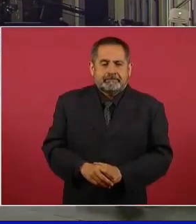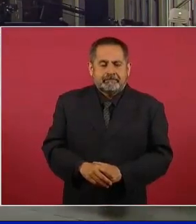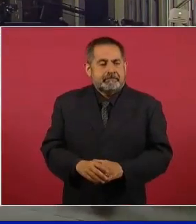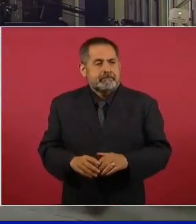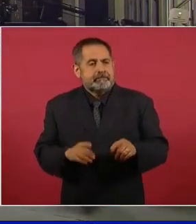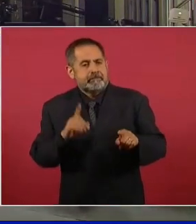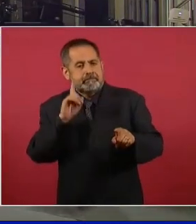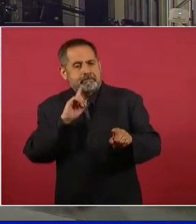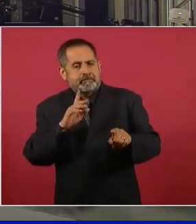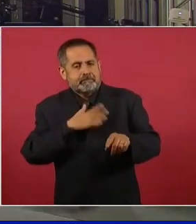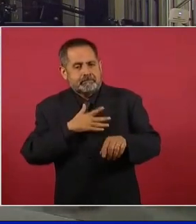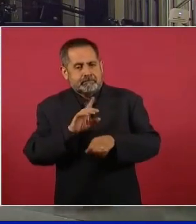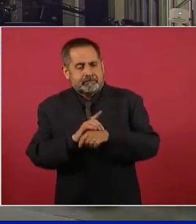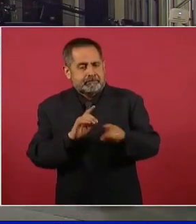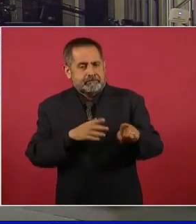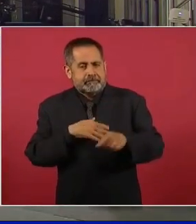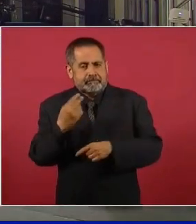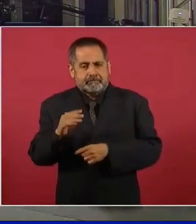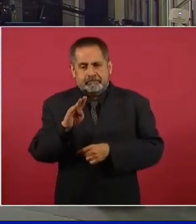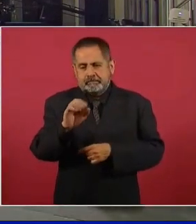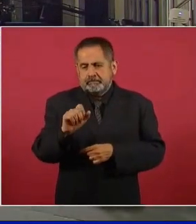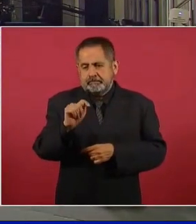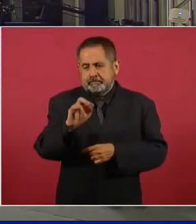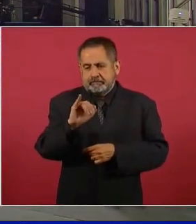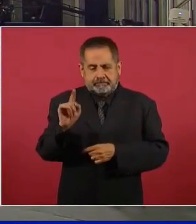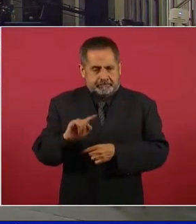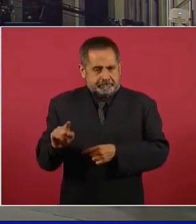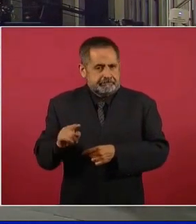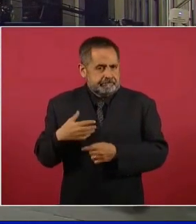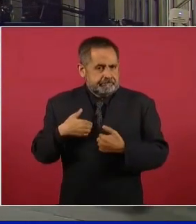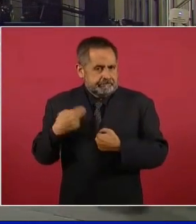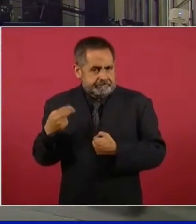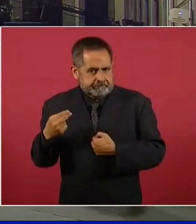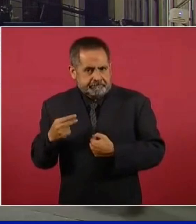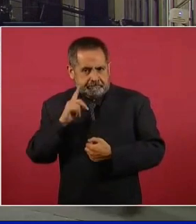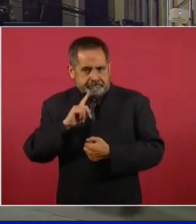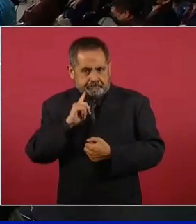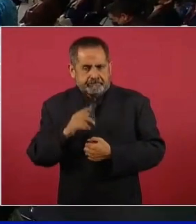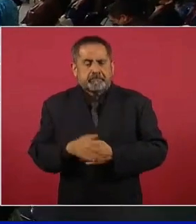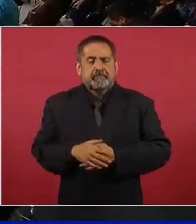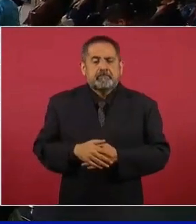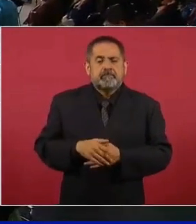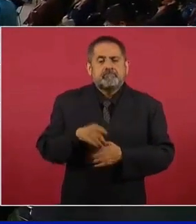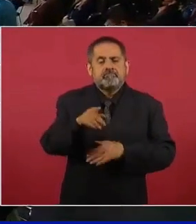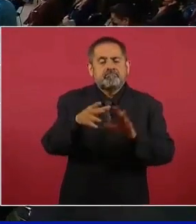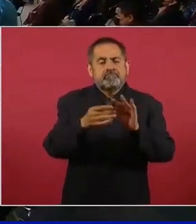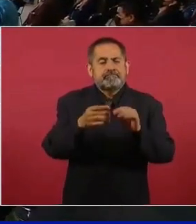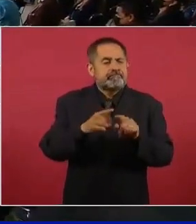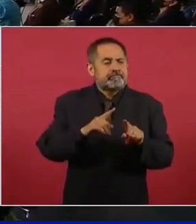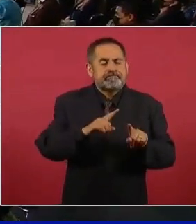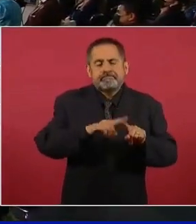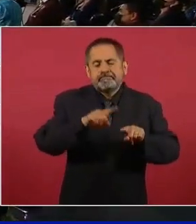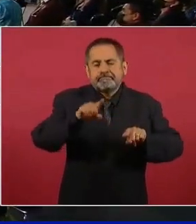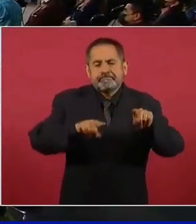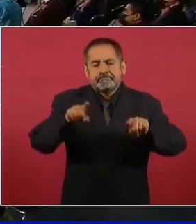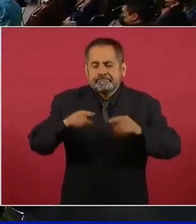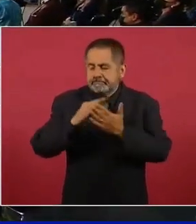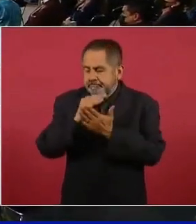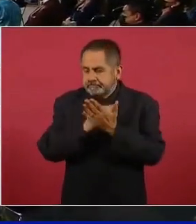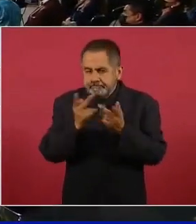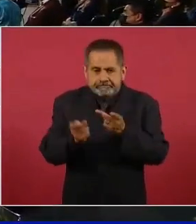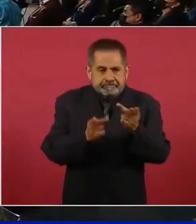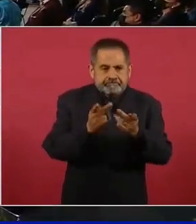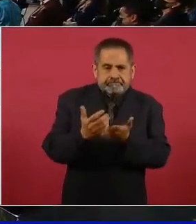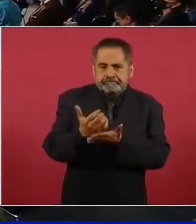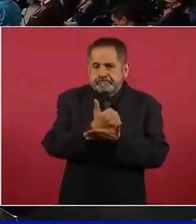presidente. Beatriz Contreras Castillo, de Revista Polemón. En el tenor de lo que ya decía, según distintas variables y la propia encuesta de